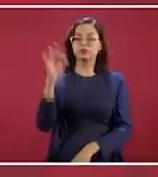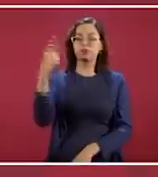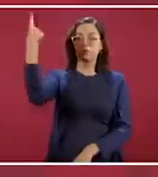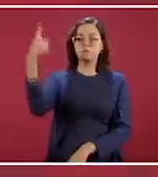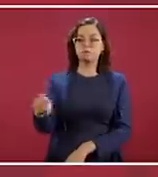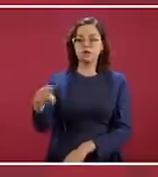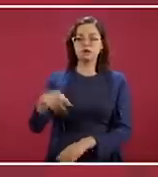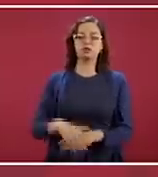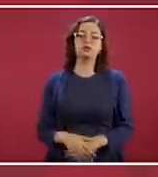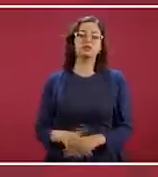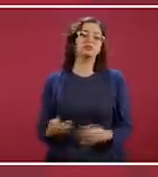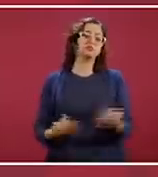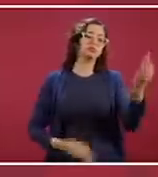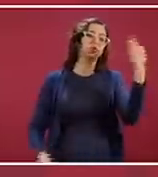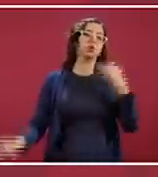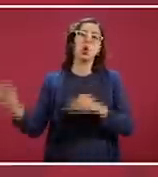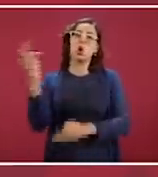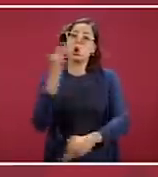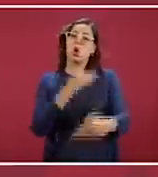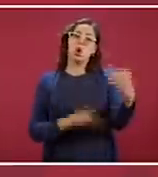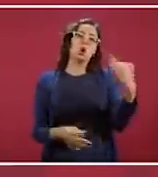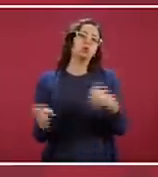Y todo era una faramaya.